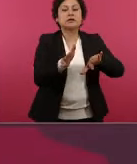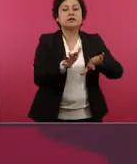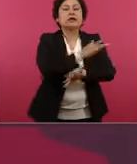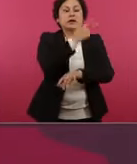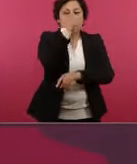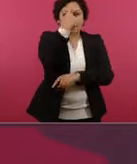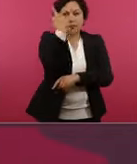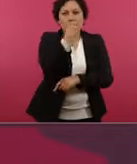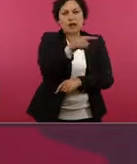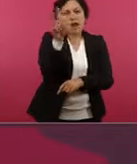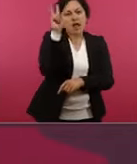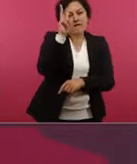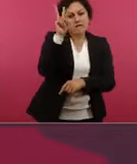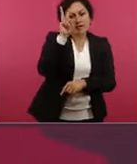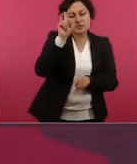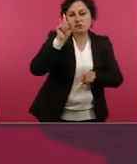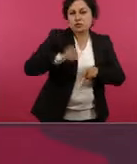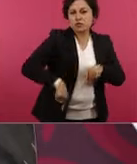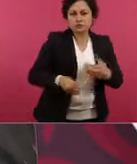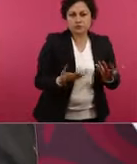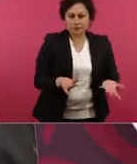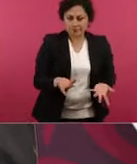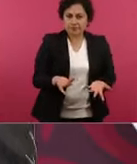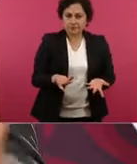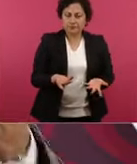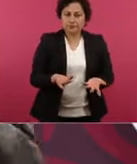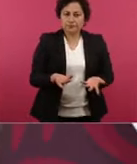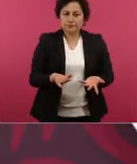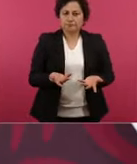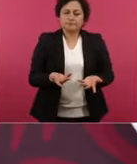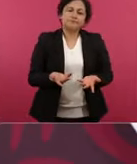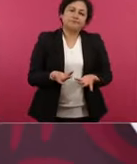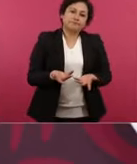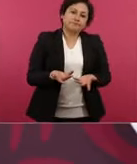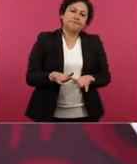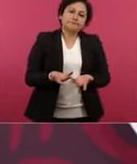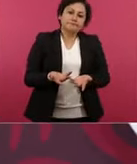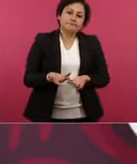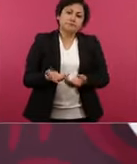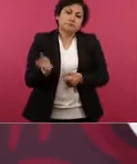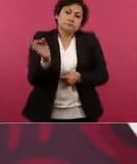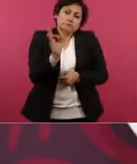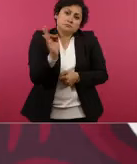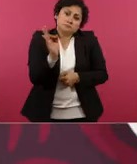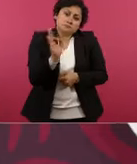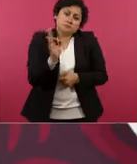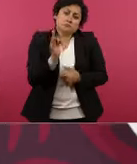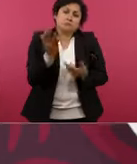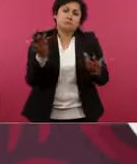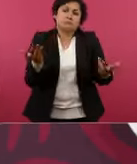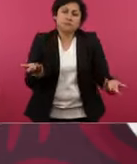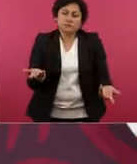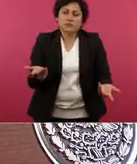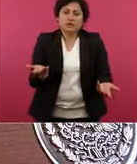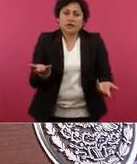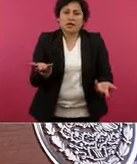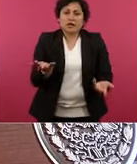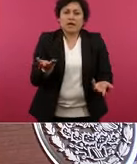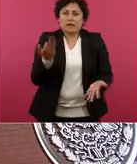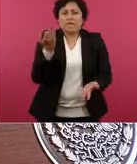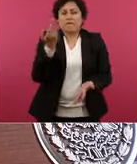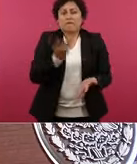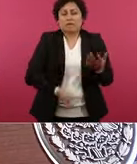ese vicio. Ahí, aunque lo mejor es el apapacho, los padres, o sea, no abandonar a